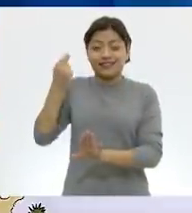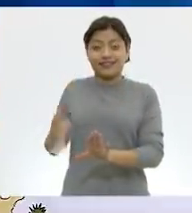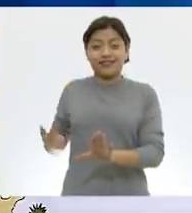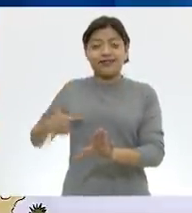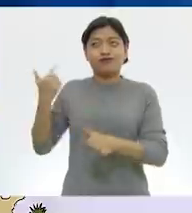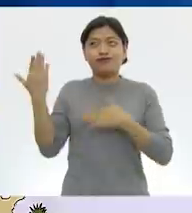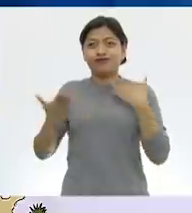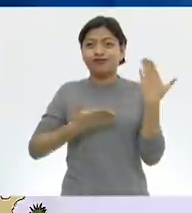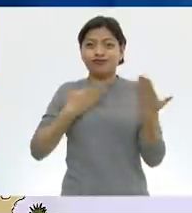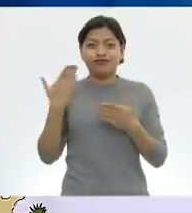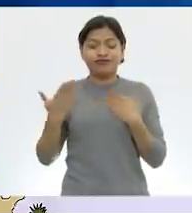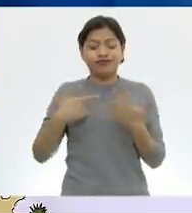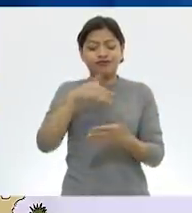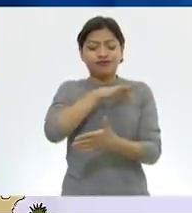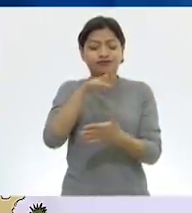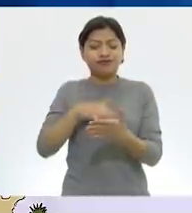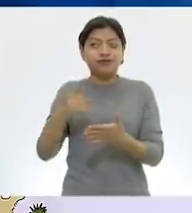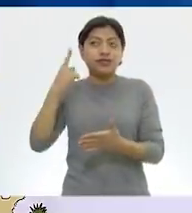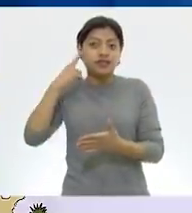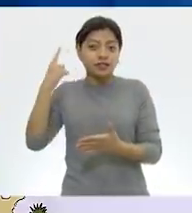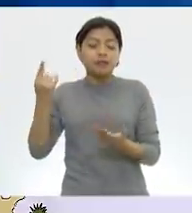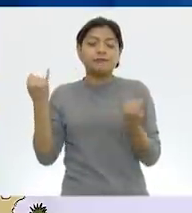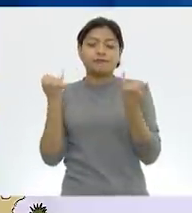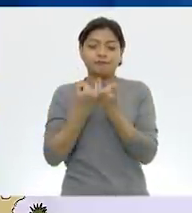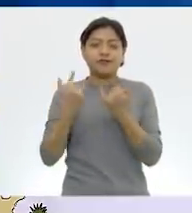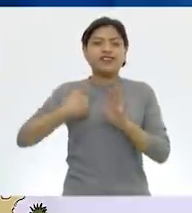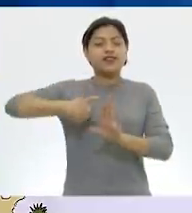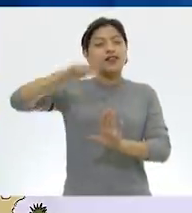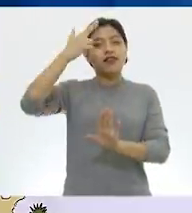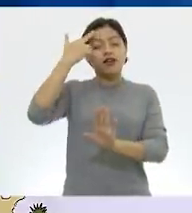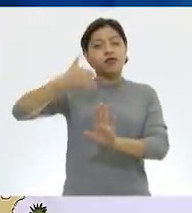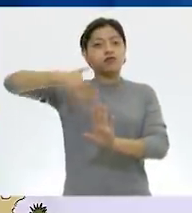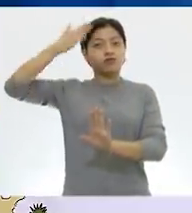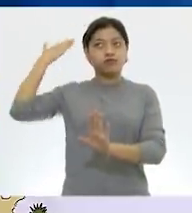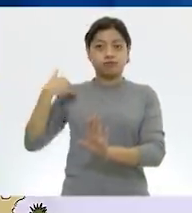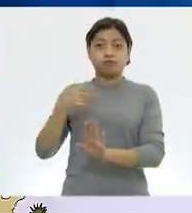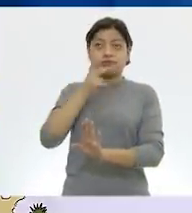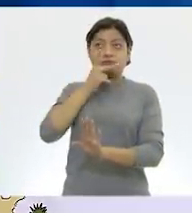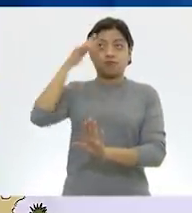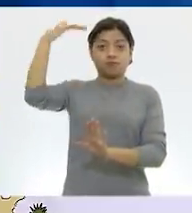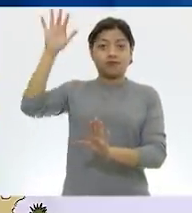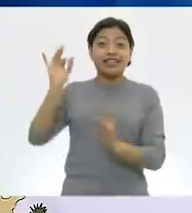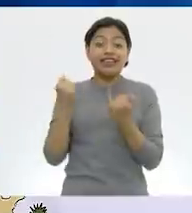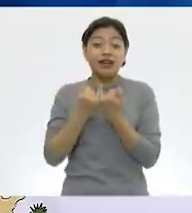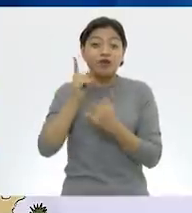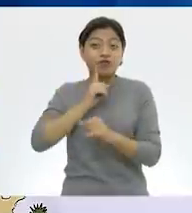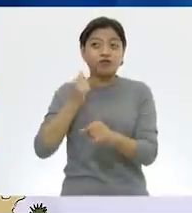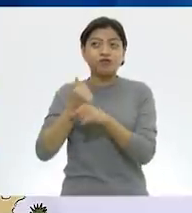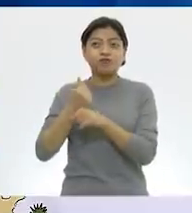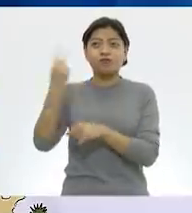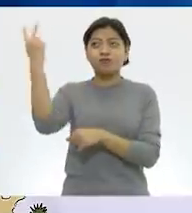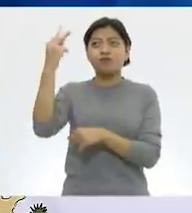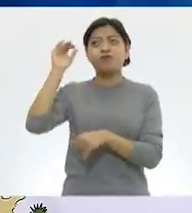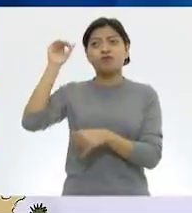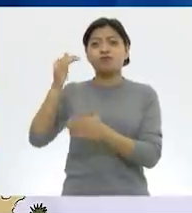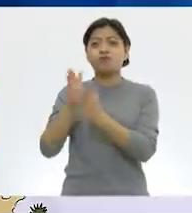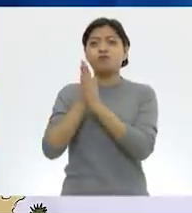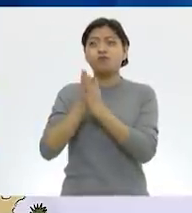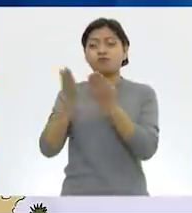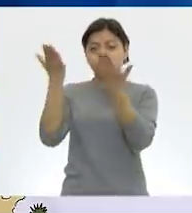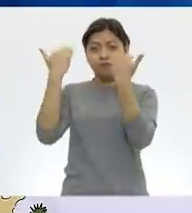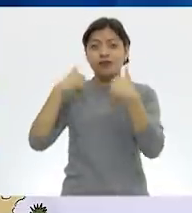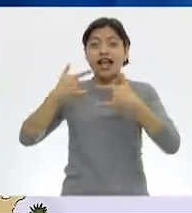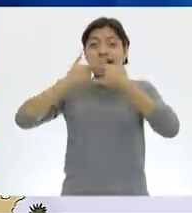mucho escucharlas y leerlas. Recuerdo que le pedí a mi papá y a mi abuelita que me contaran algunos cuentos de